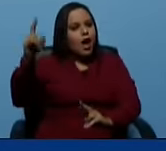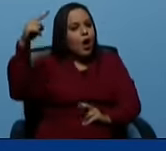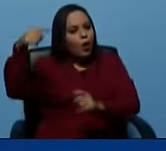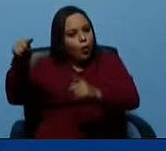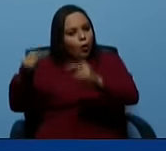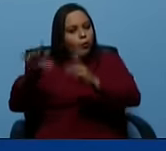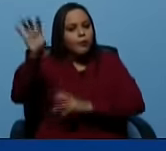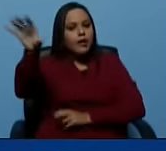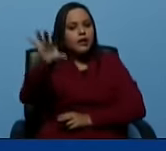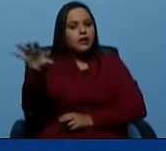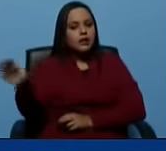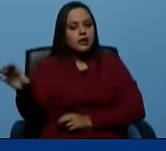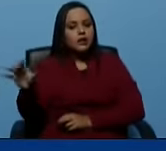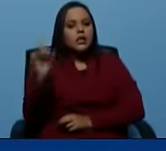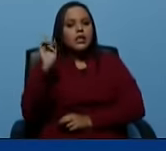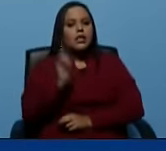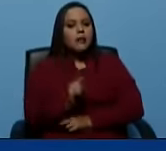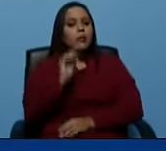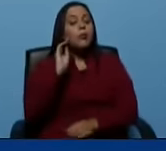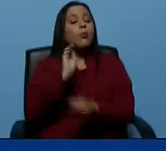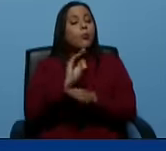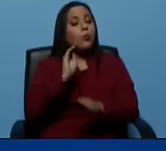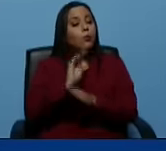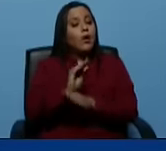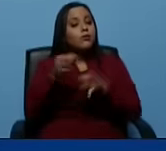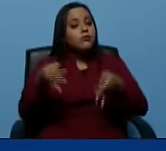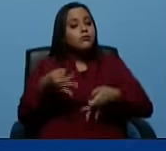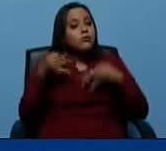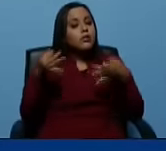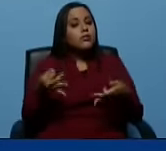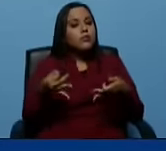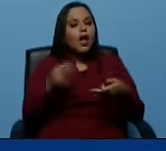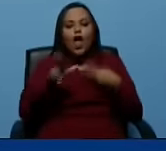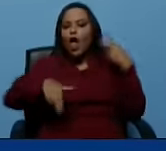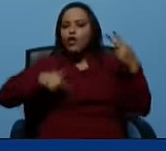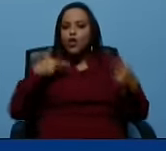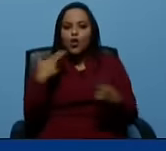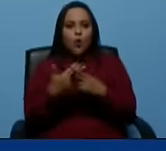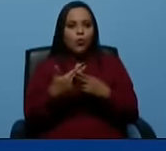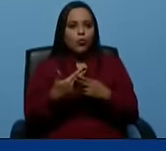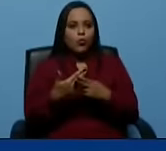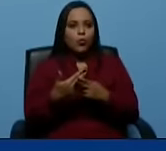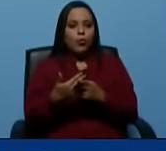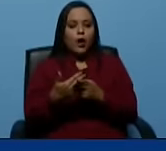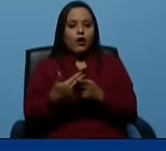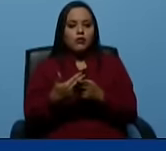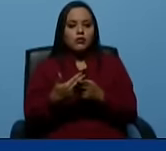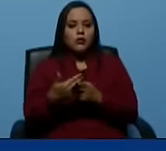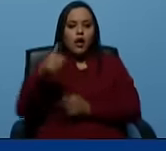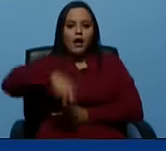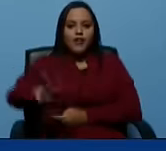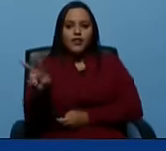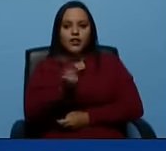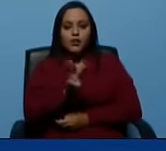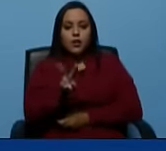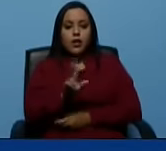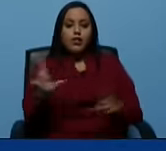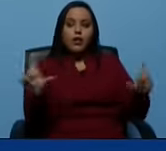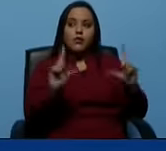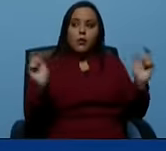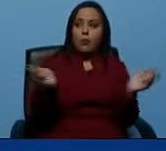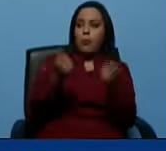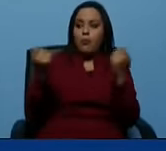países y practicamos la prudencia. Nunca la llamada diplomacia de micrófono. Jamás